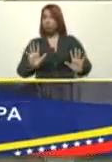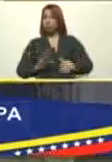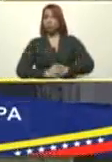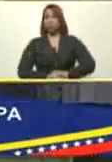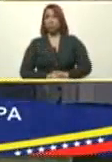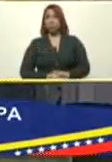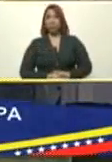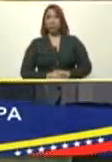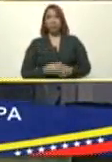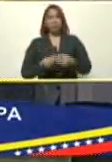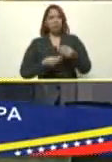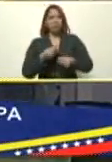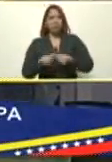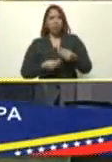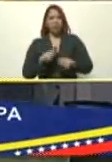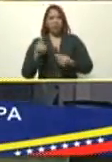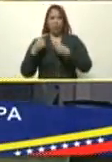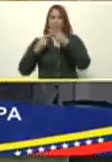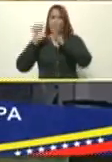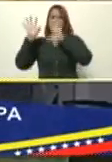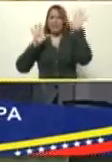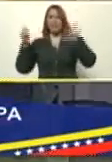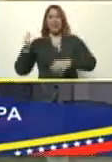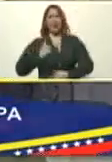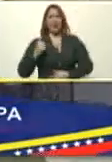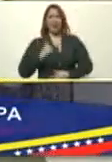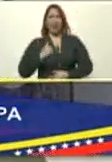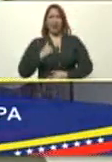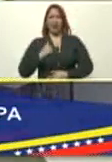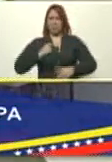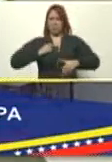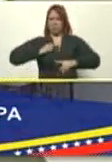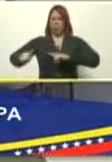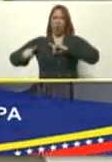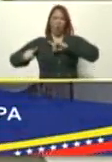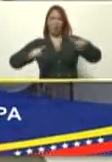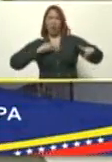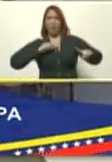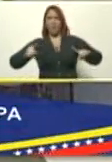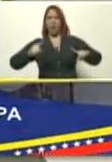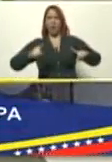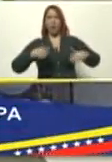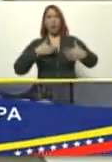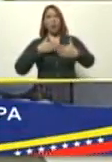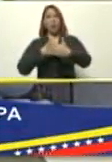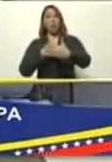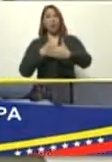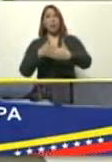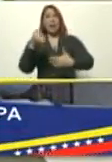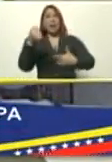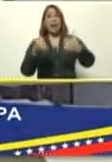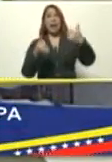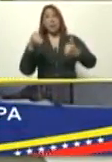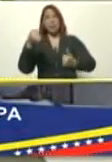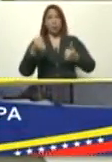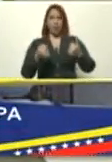como hacen en Canadá, que actúan de manera dictatorial contra los camioneros, contra los trabajadores,